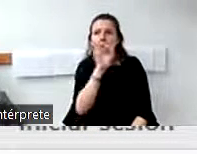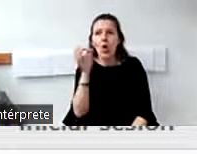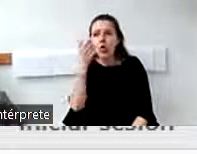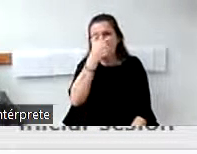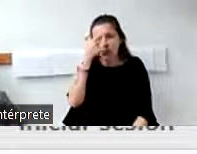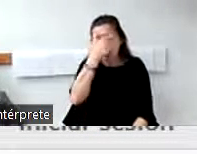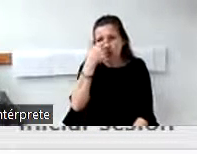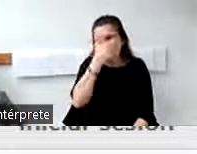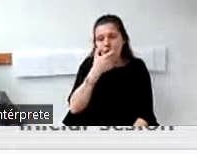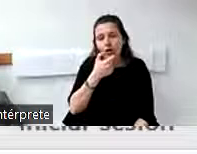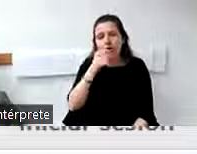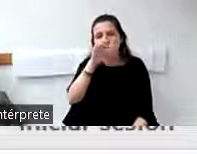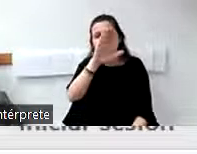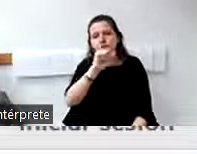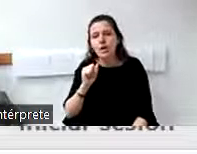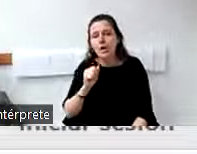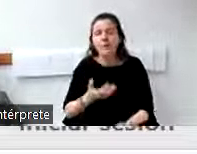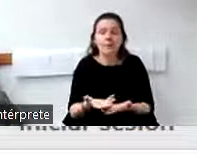alguien decía en una de las tareas,